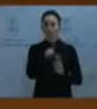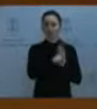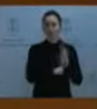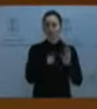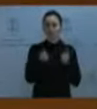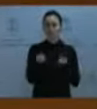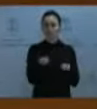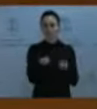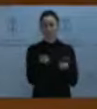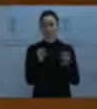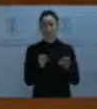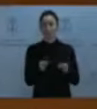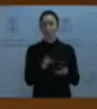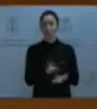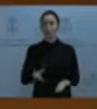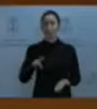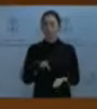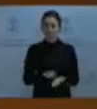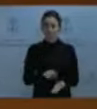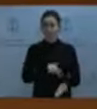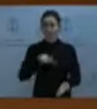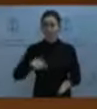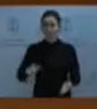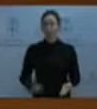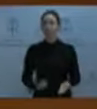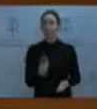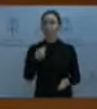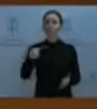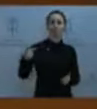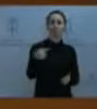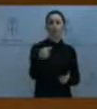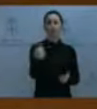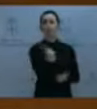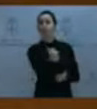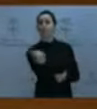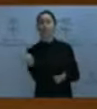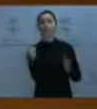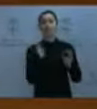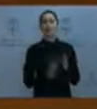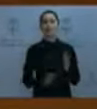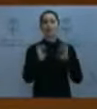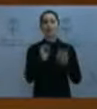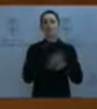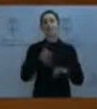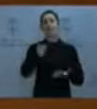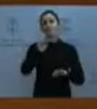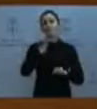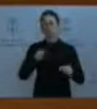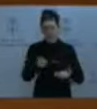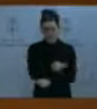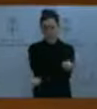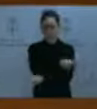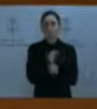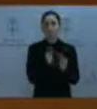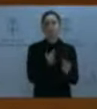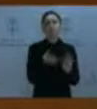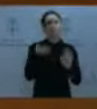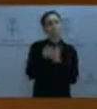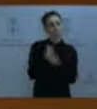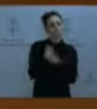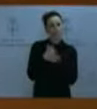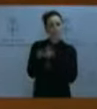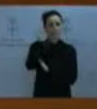Noroeste, especialmente lo que tiene que ver con el reparto para la xarda, que, como usted dice en su exposición de motivos, no se